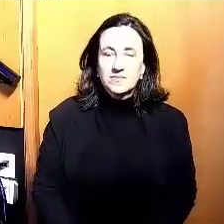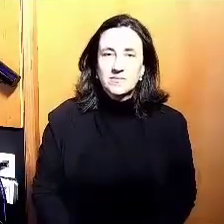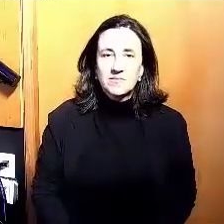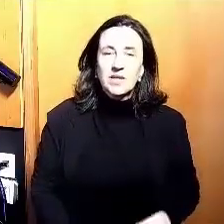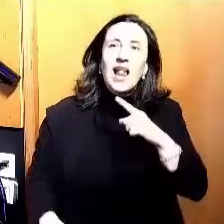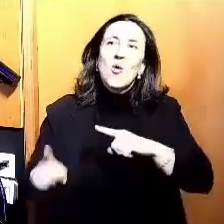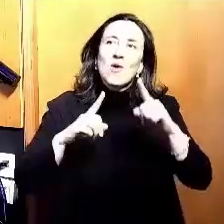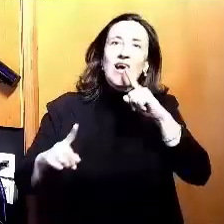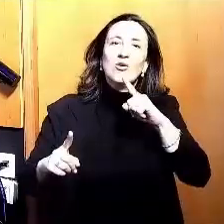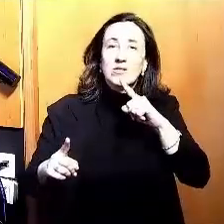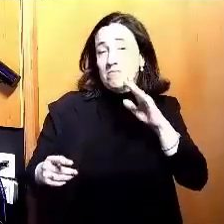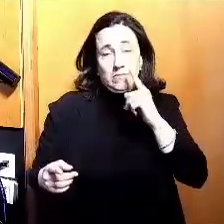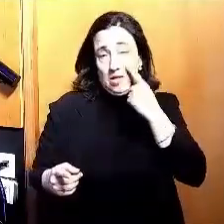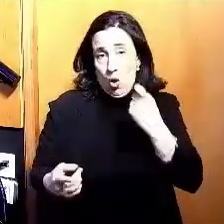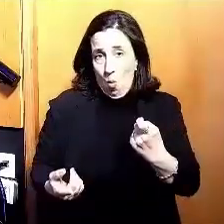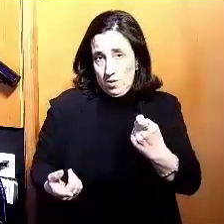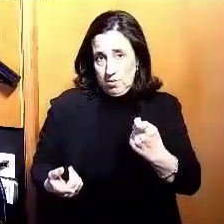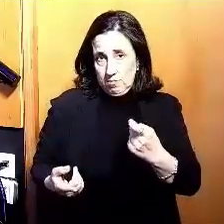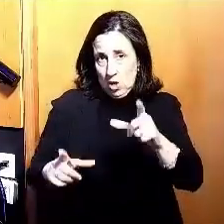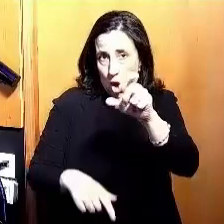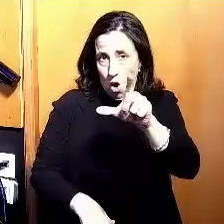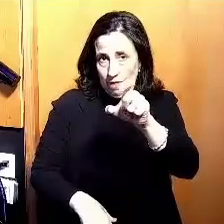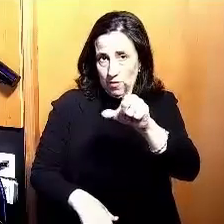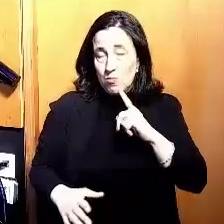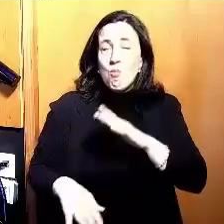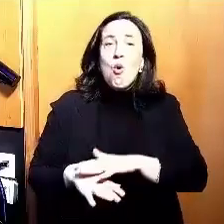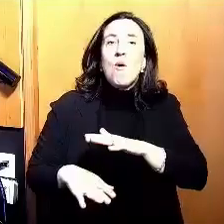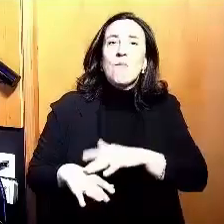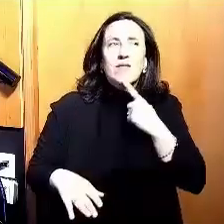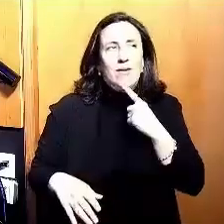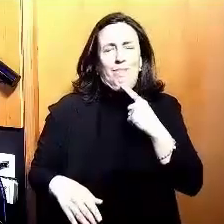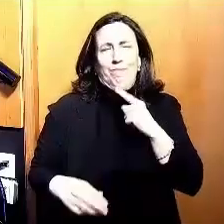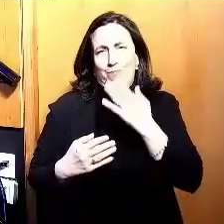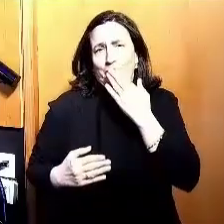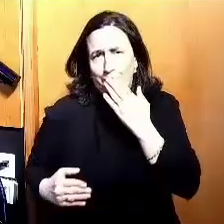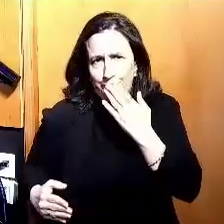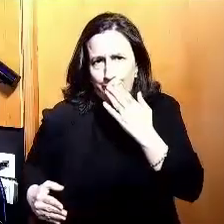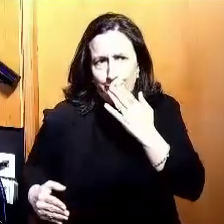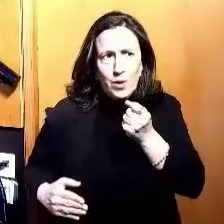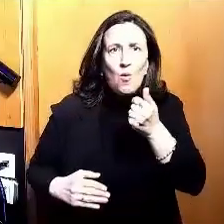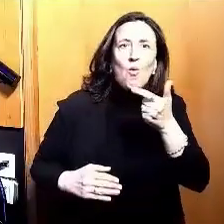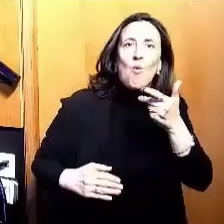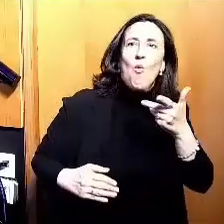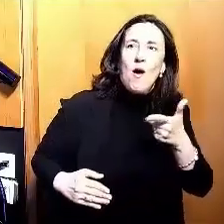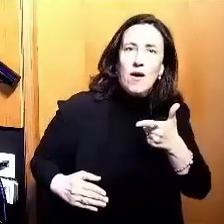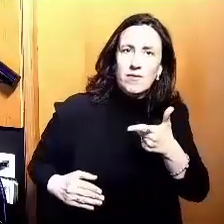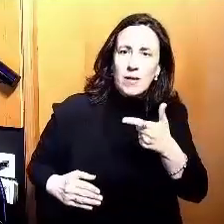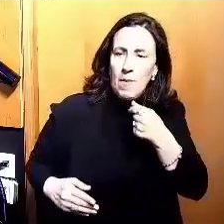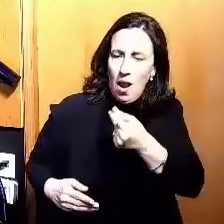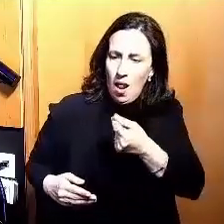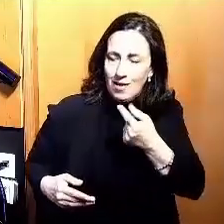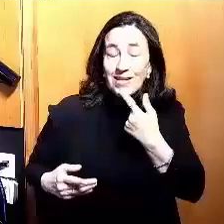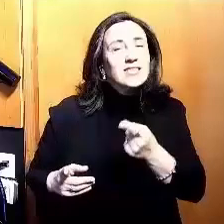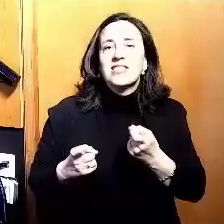Hay como cosas que cayeron por su propio peso, digamos. En un momento era ridícula la cantidad de hackatones que había, tipo había que sentarse e